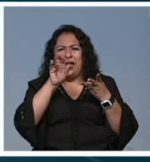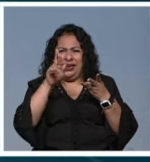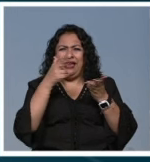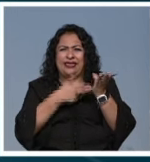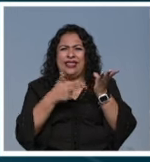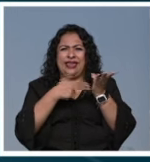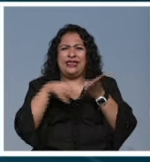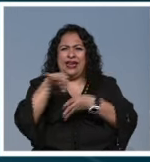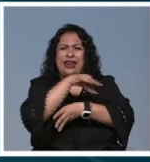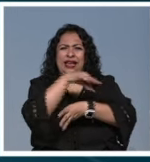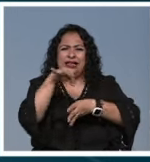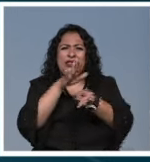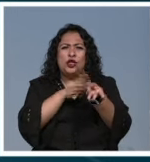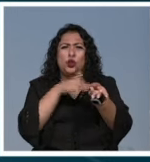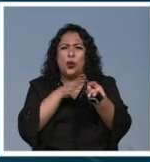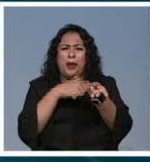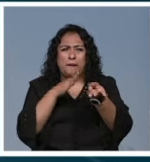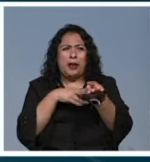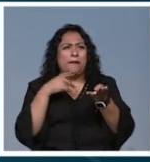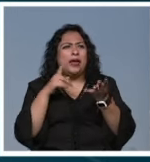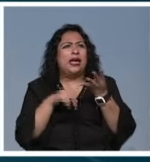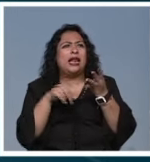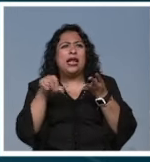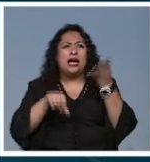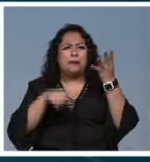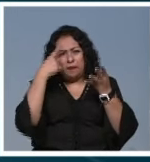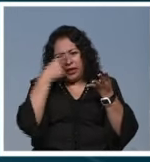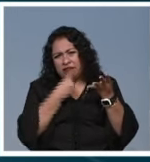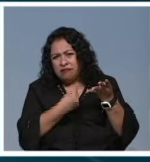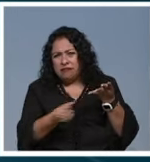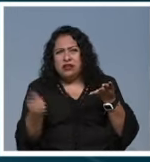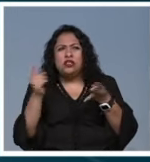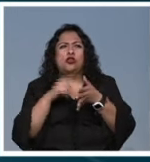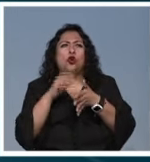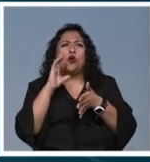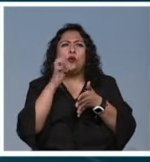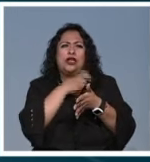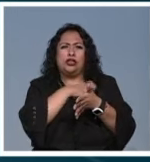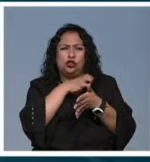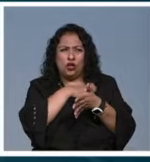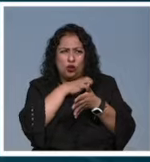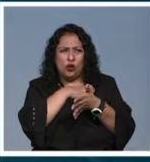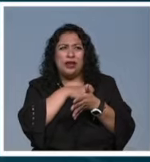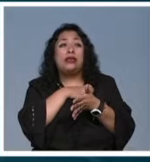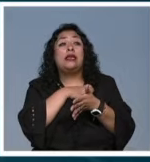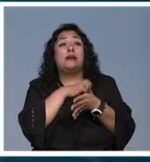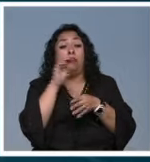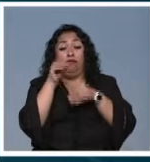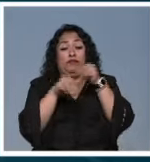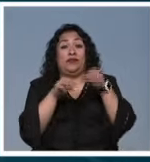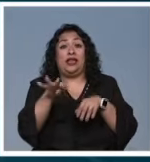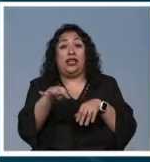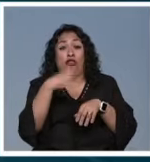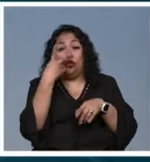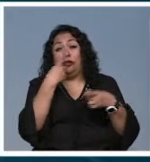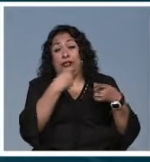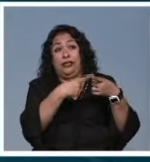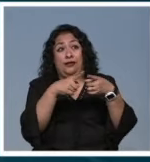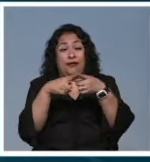de arquitectura de papel. Tenemos actividades para niños, el área de comunicación educativa ha diseñado 14